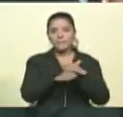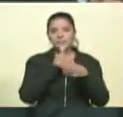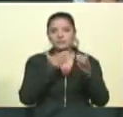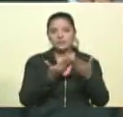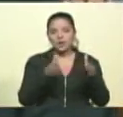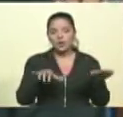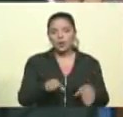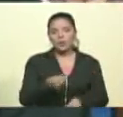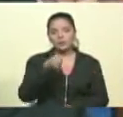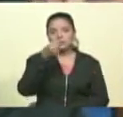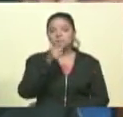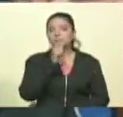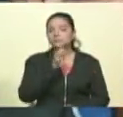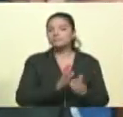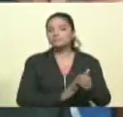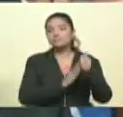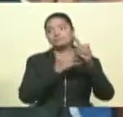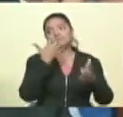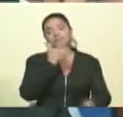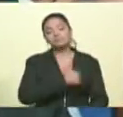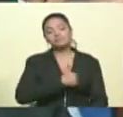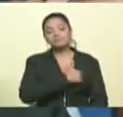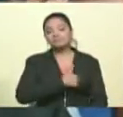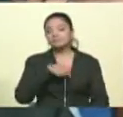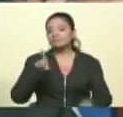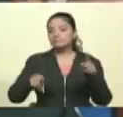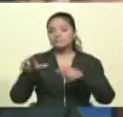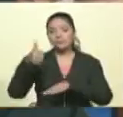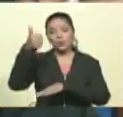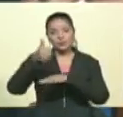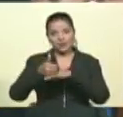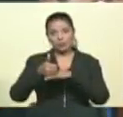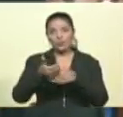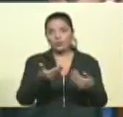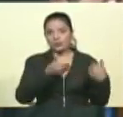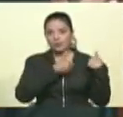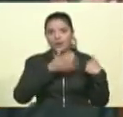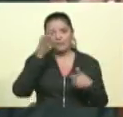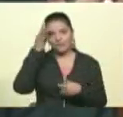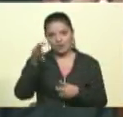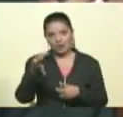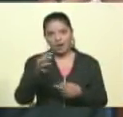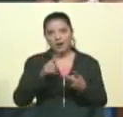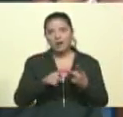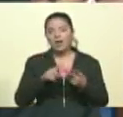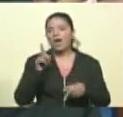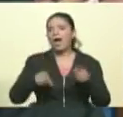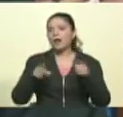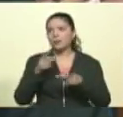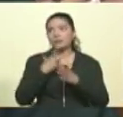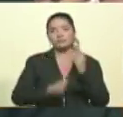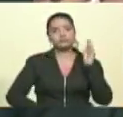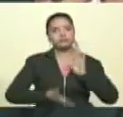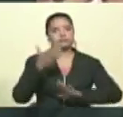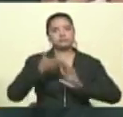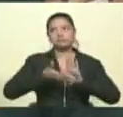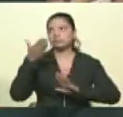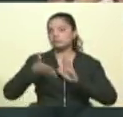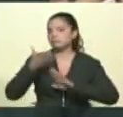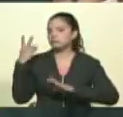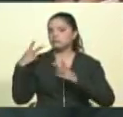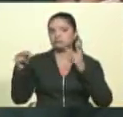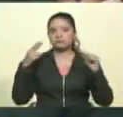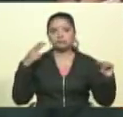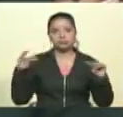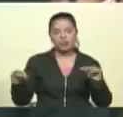Público, liderada lamentablemente por varios directores, fiscales, muchos de ellos prófugos de la justicia.